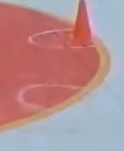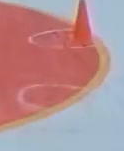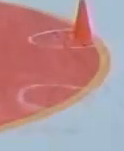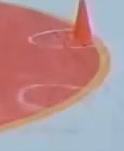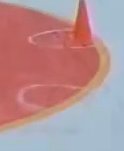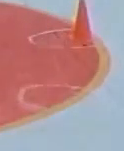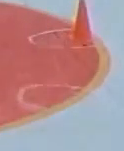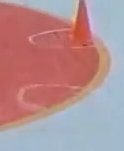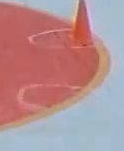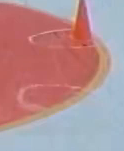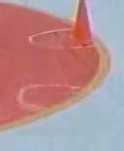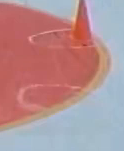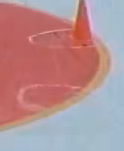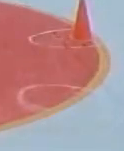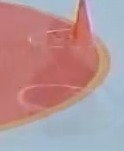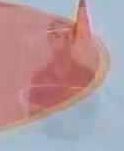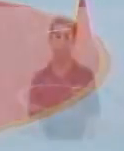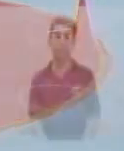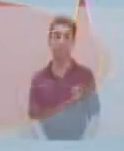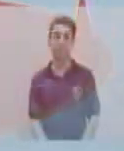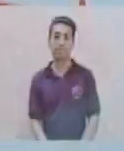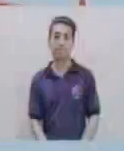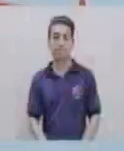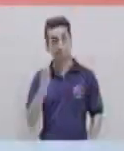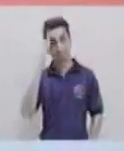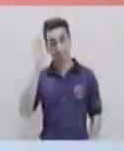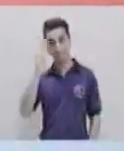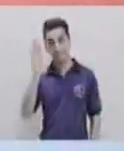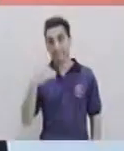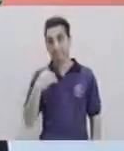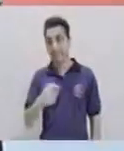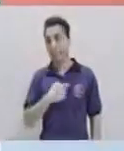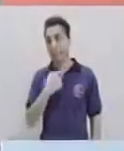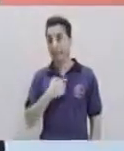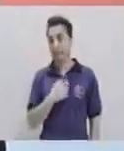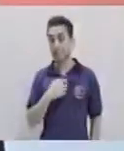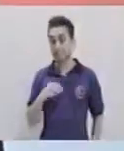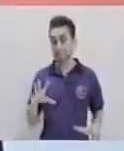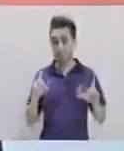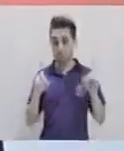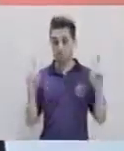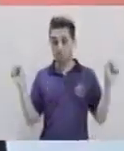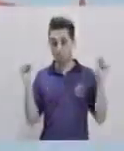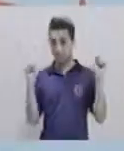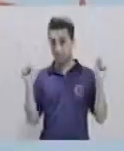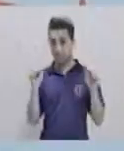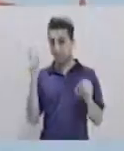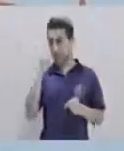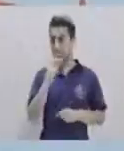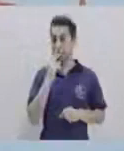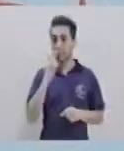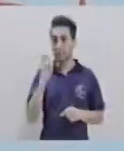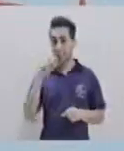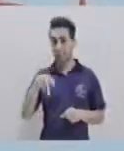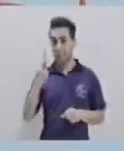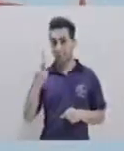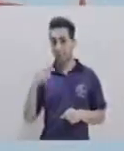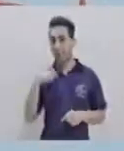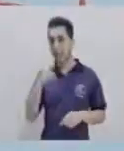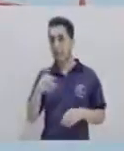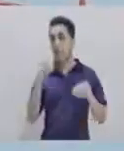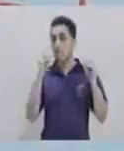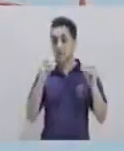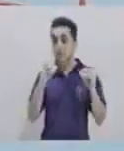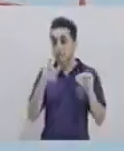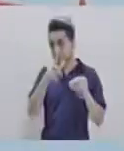Hola, te saluda la profesora de Educación Física, Jenny Manso. Estamos en el programa Ejercítate en Casa y el día de hoy trabajaremos un poco